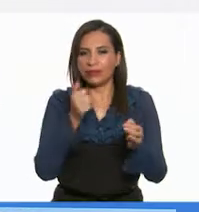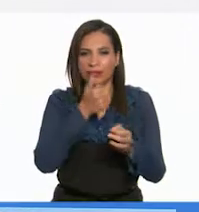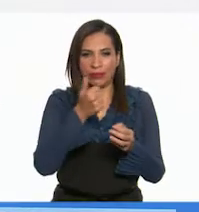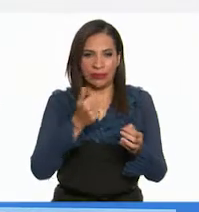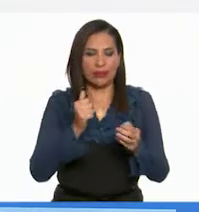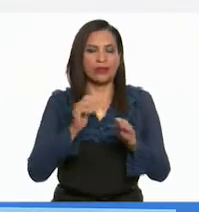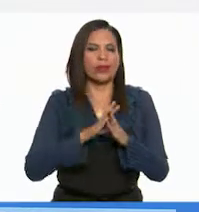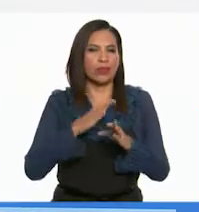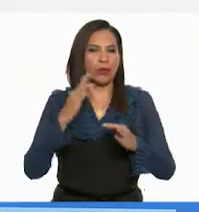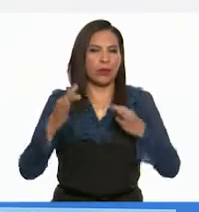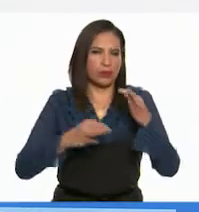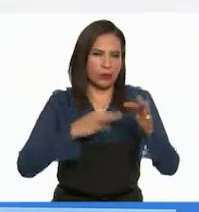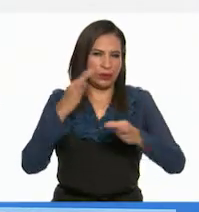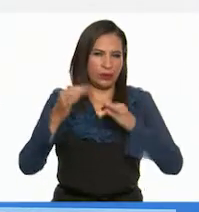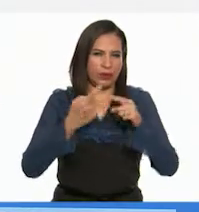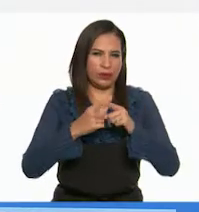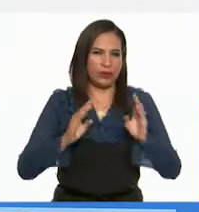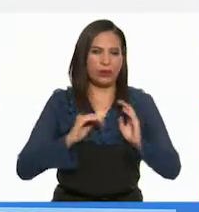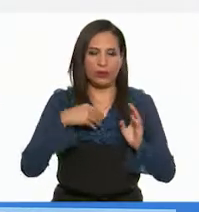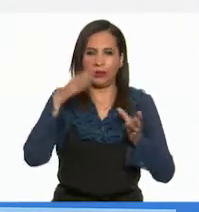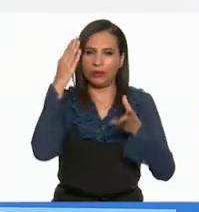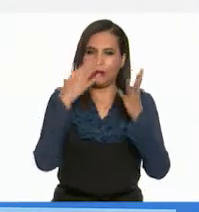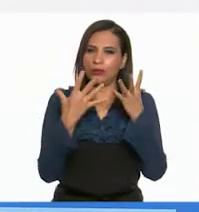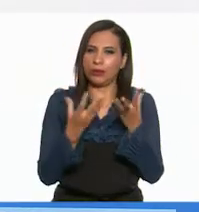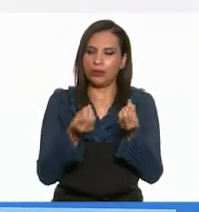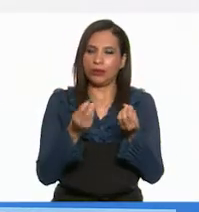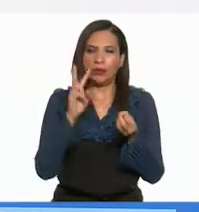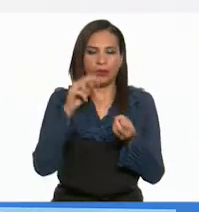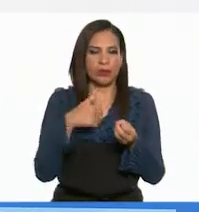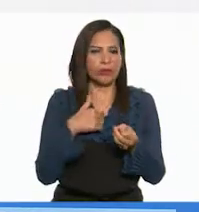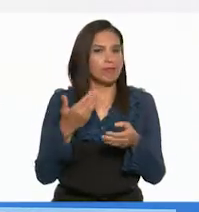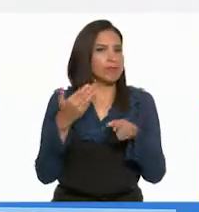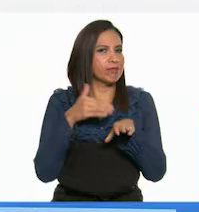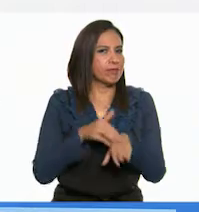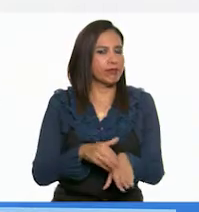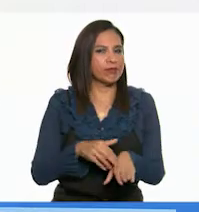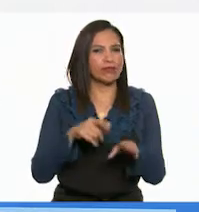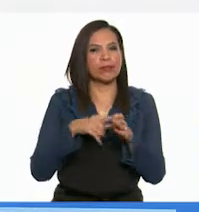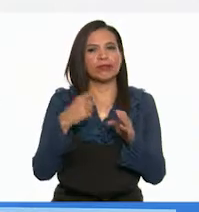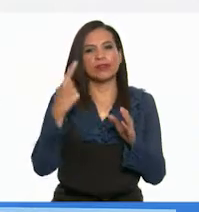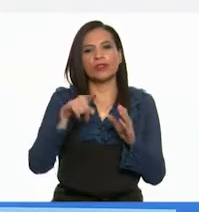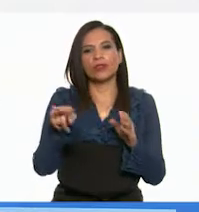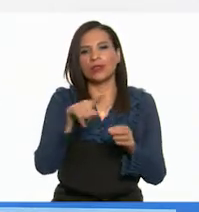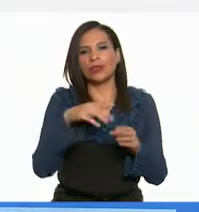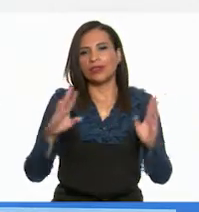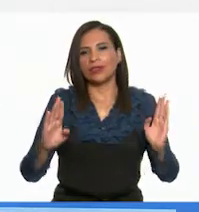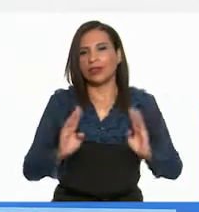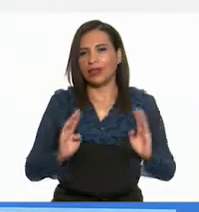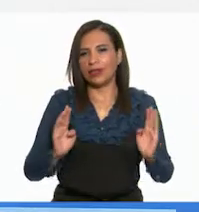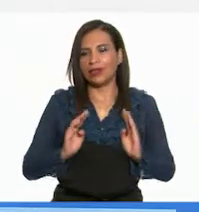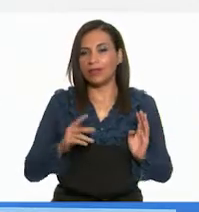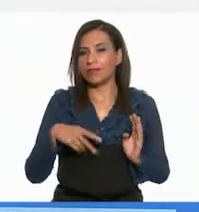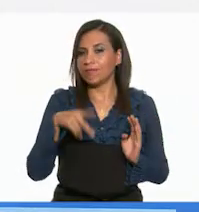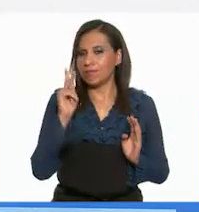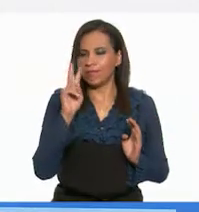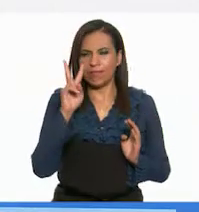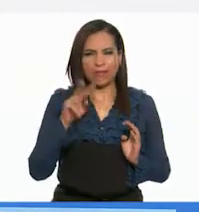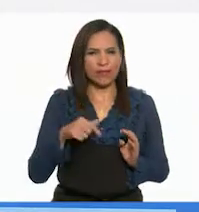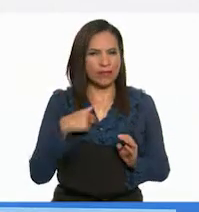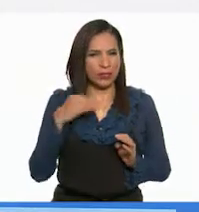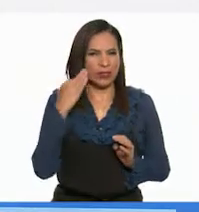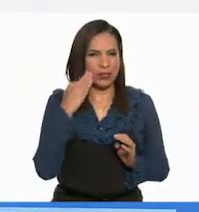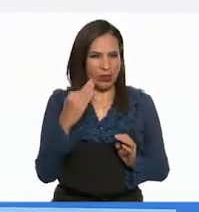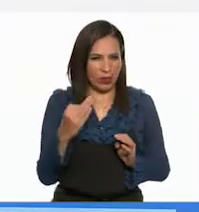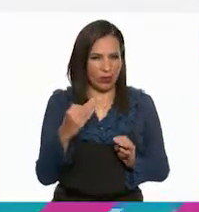campaña militar aprendí bastante. Y la verdad es que logré disciplinar e instruir a mi ejército. Pero sin duda mi